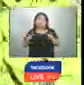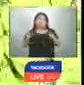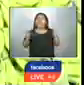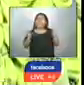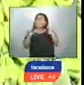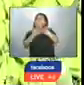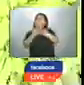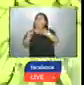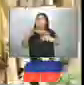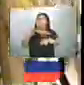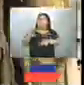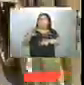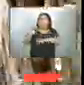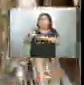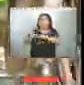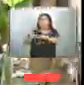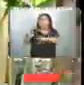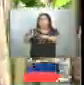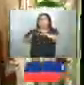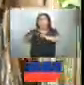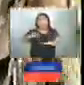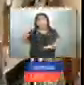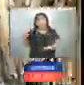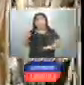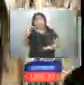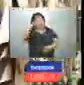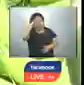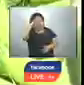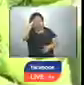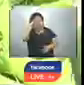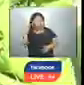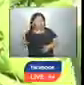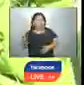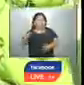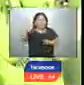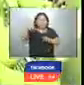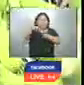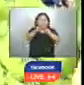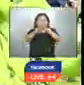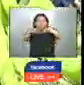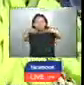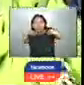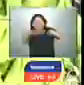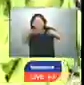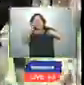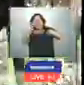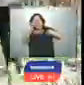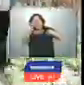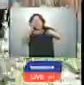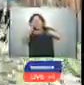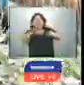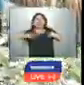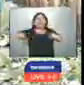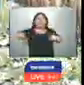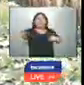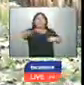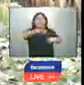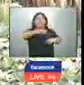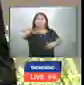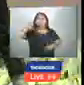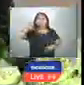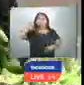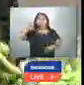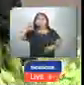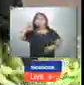con una tradición de agricultores expertos. Por ejemplo, el plátano de Orígenes procede de las parcelas de la Cooperativa San